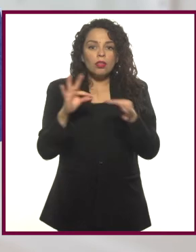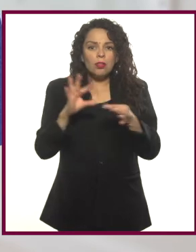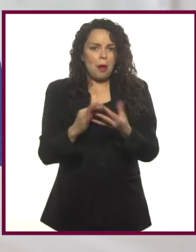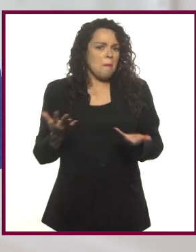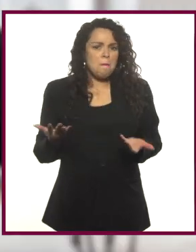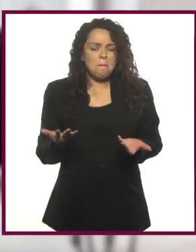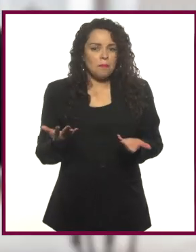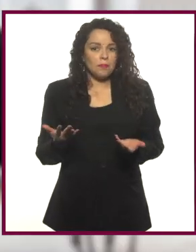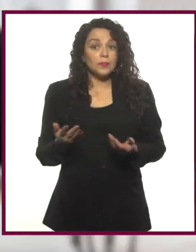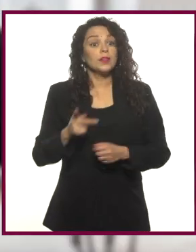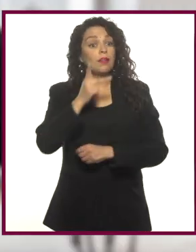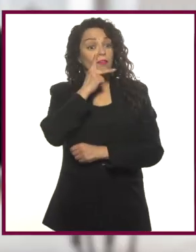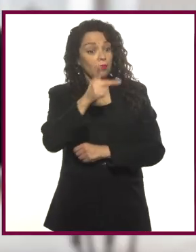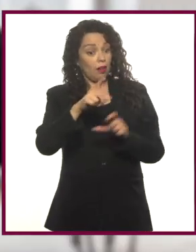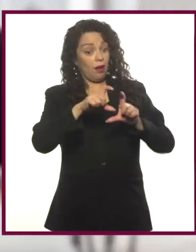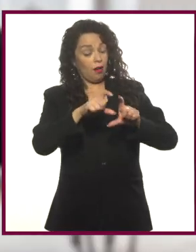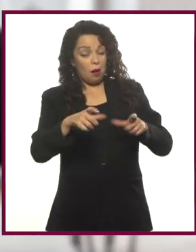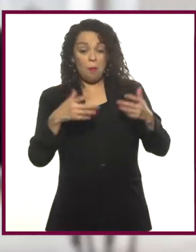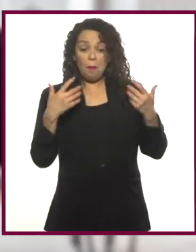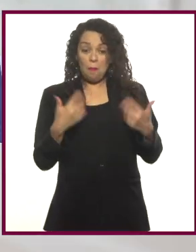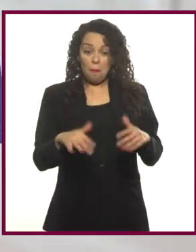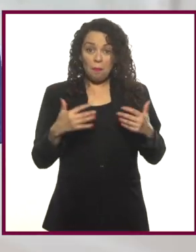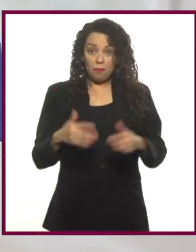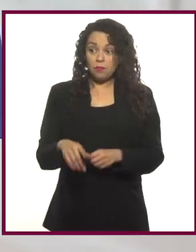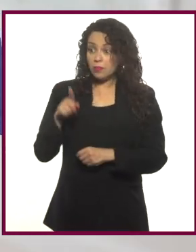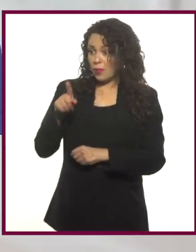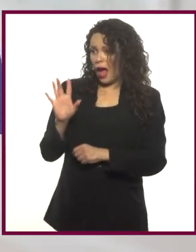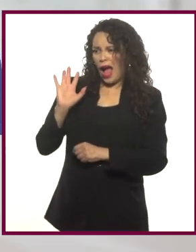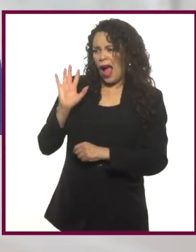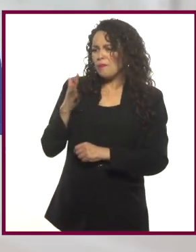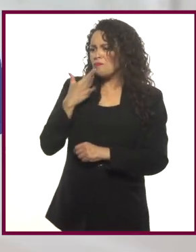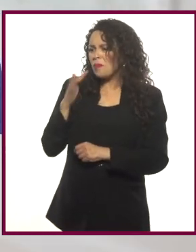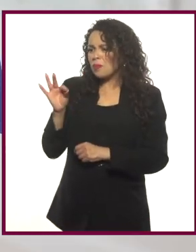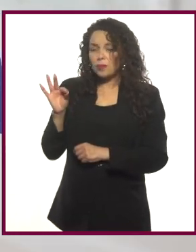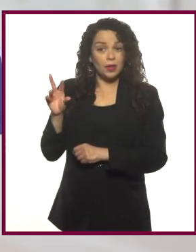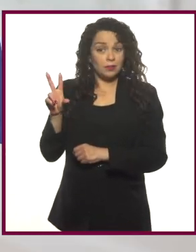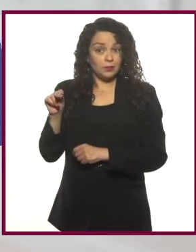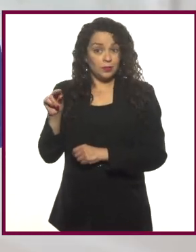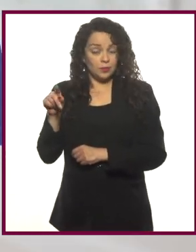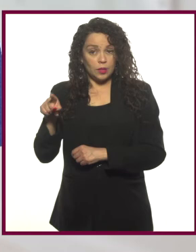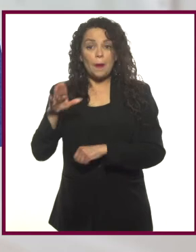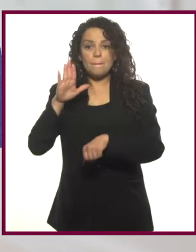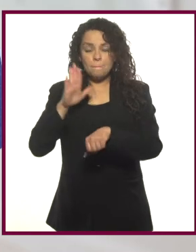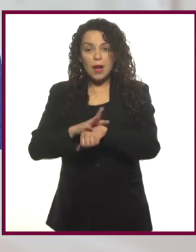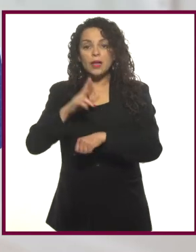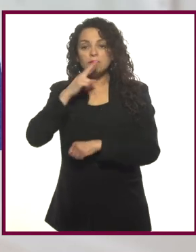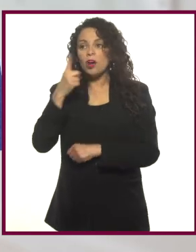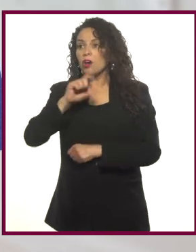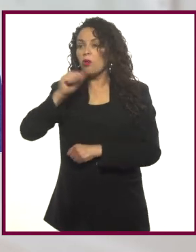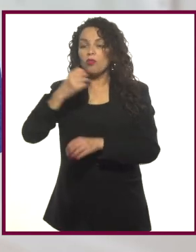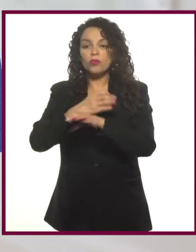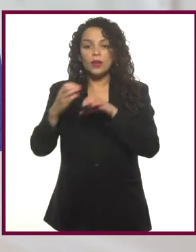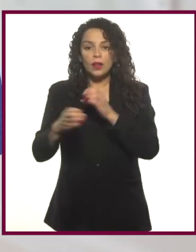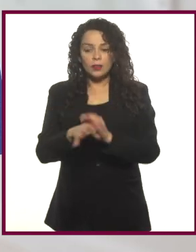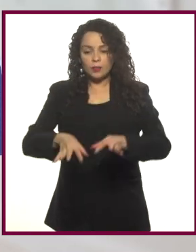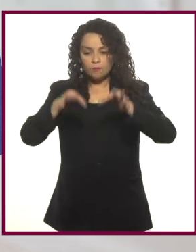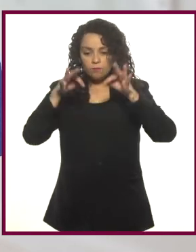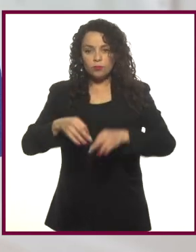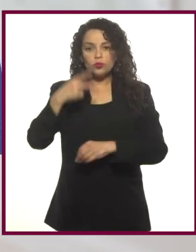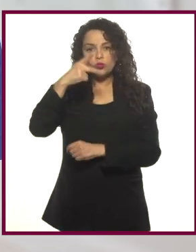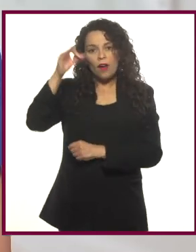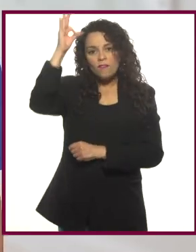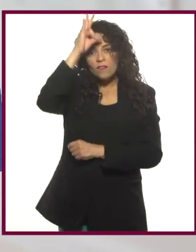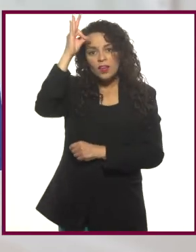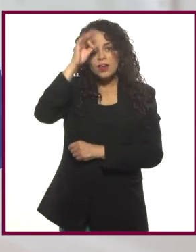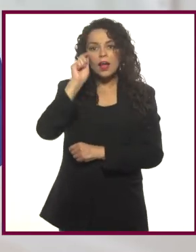decir más. Y vaya frase. Sí, no es cualquier frase. Es una frase que define mejor que cualquier otra cosa